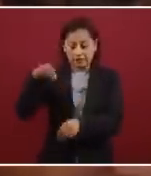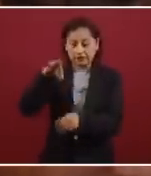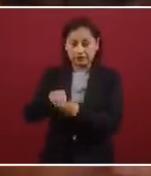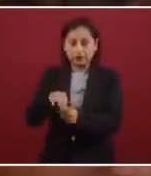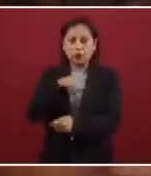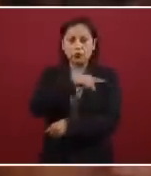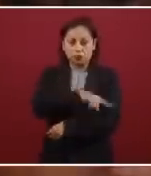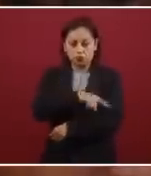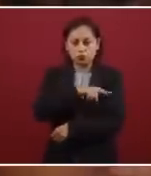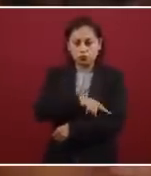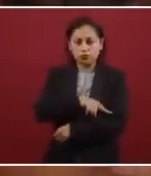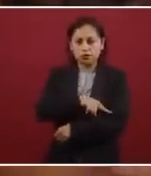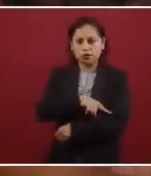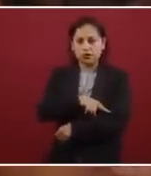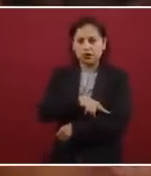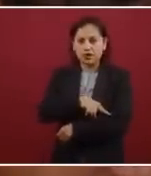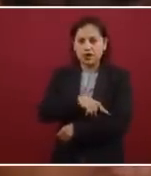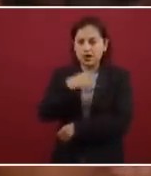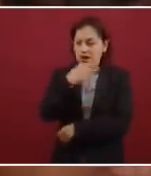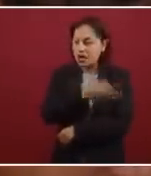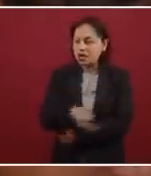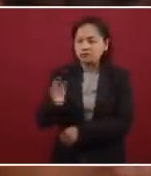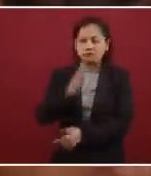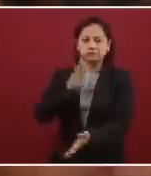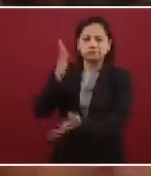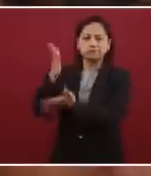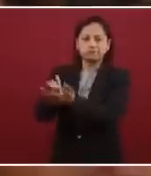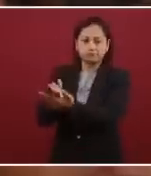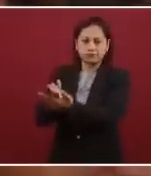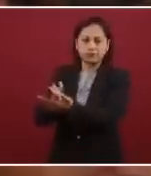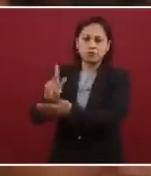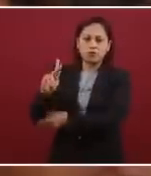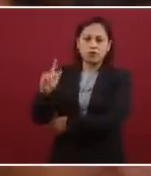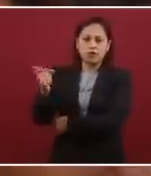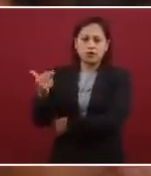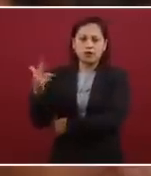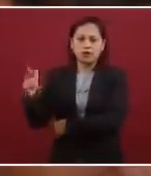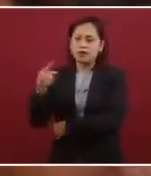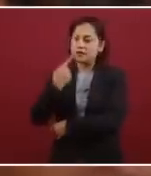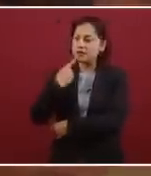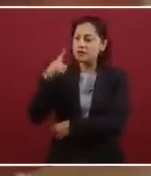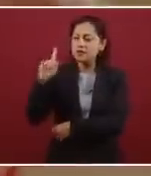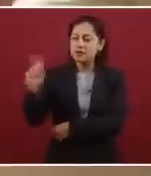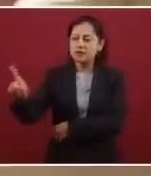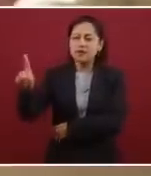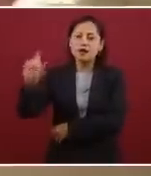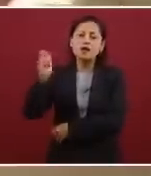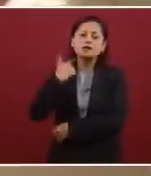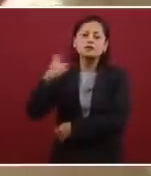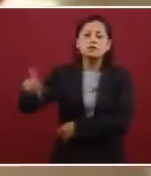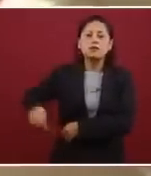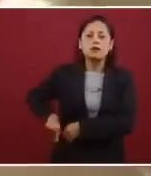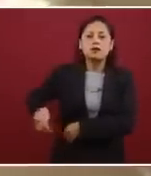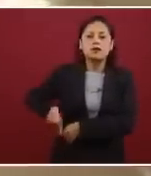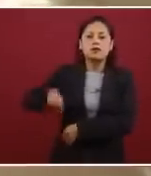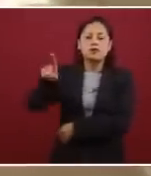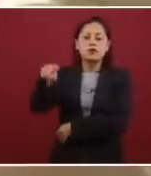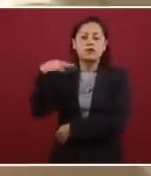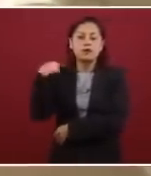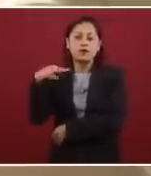que iba a ir a la Procuraduría General de la República a demandar a un exgobernador de Veracruz por enriquecimiento